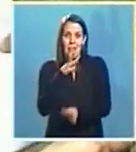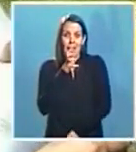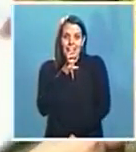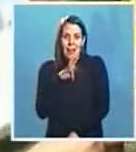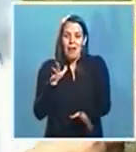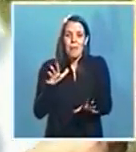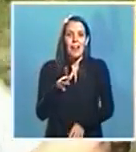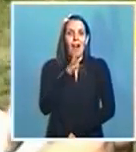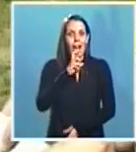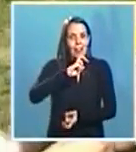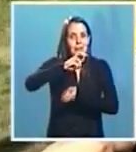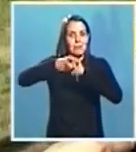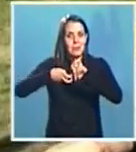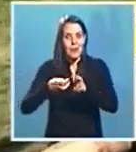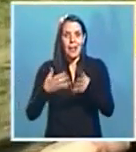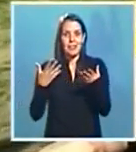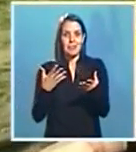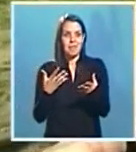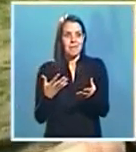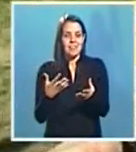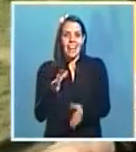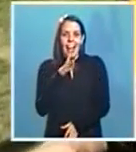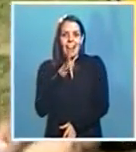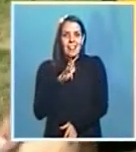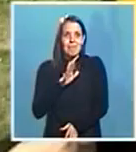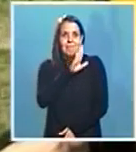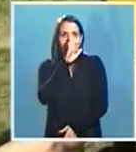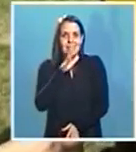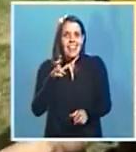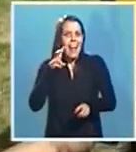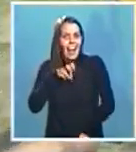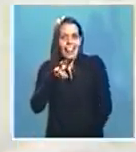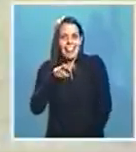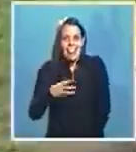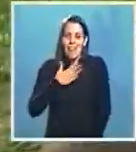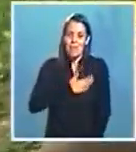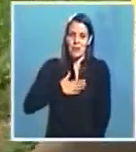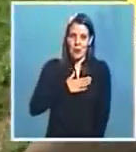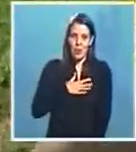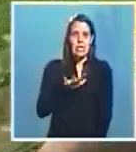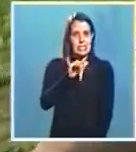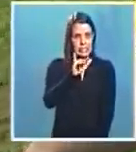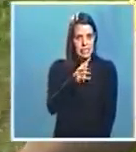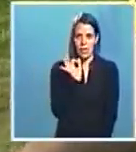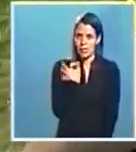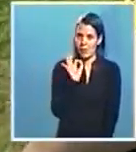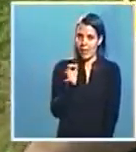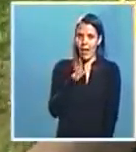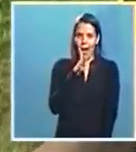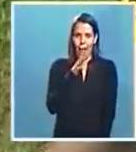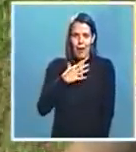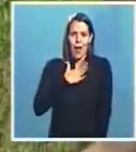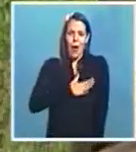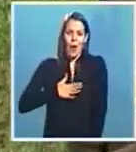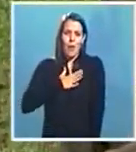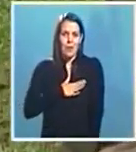agora, puñeron o ben, polo menos, parece que dá gusto acercarse aquí. Sí, por certo, agora está a dá gusto.